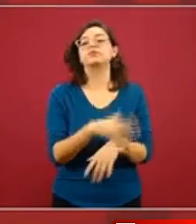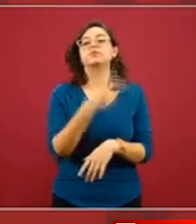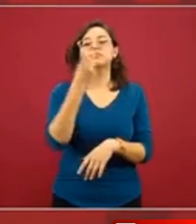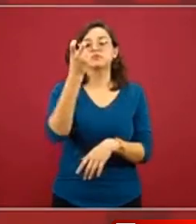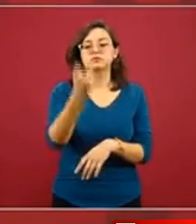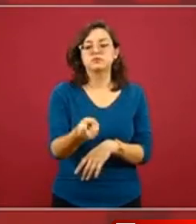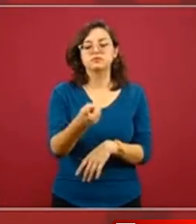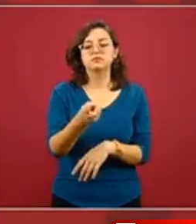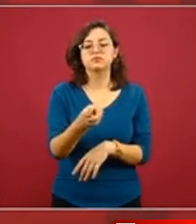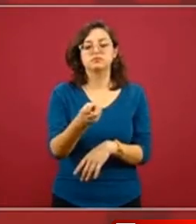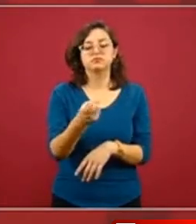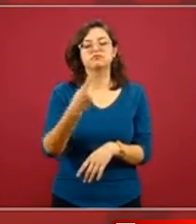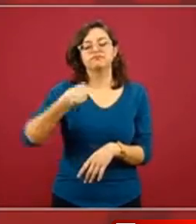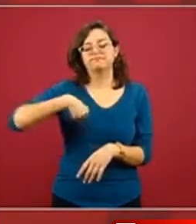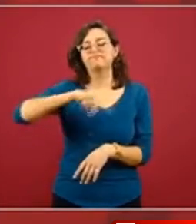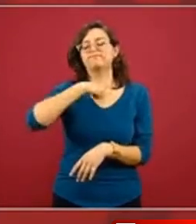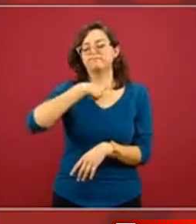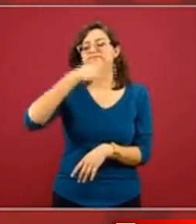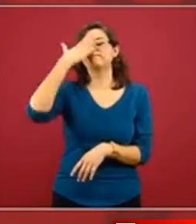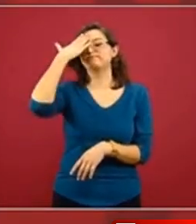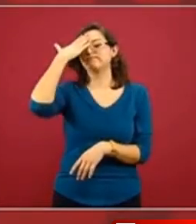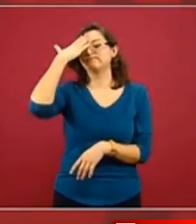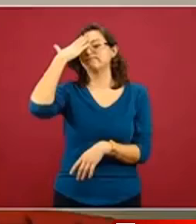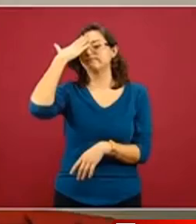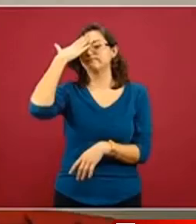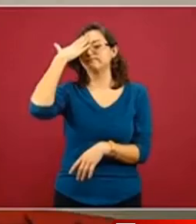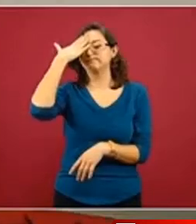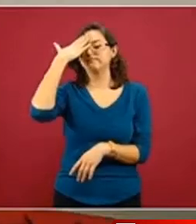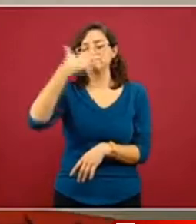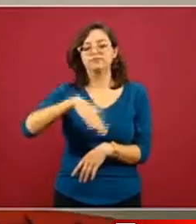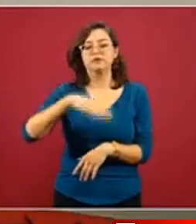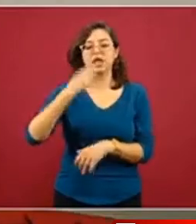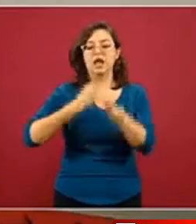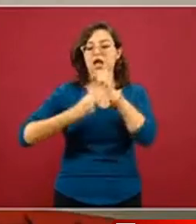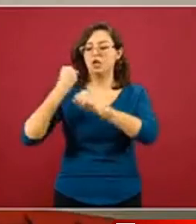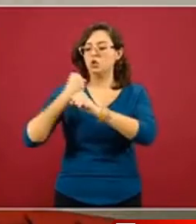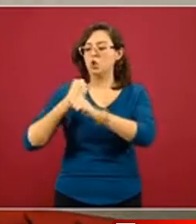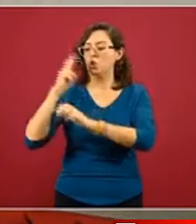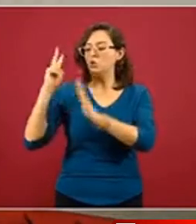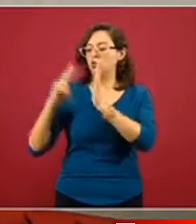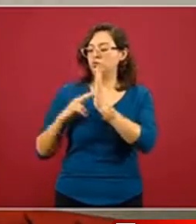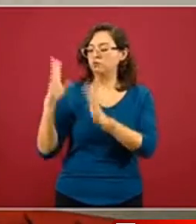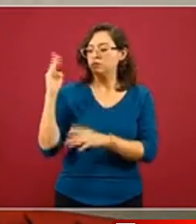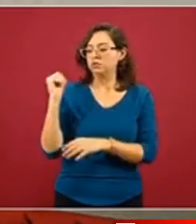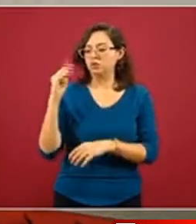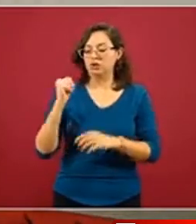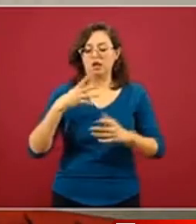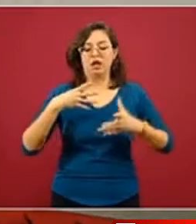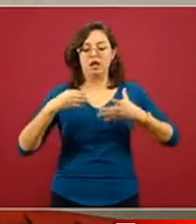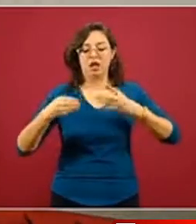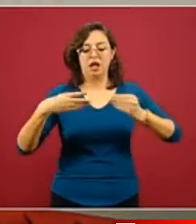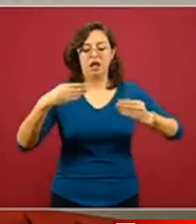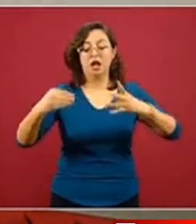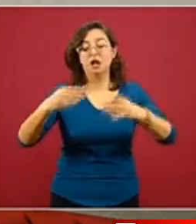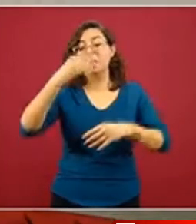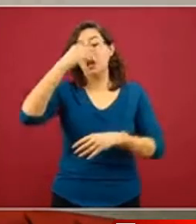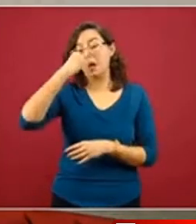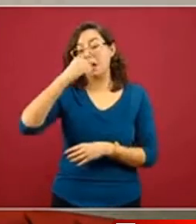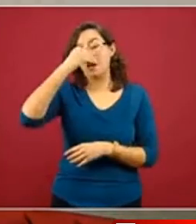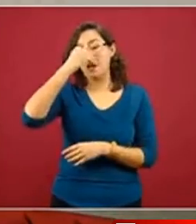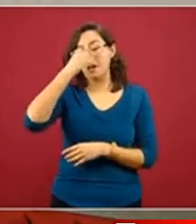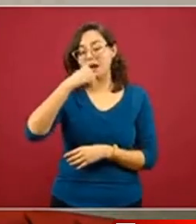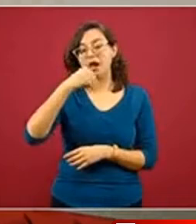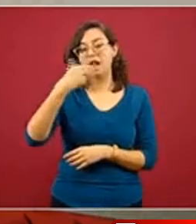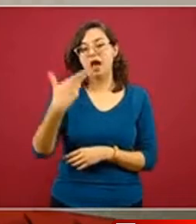razón, conscientes de ese reto y habiendo vivido la experiencia de 2009 con la pandemia de influenza